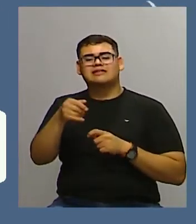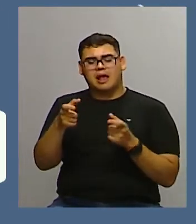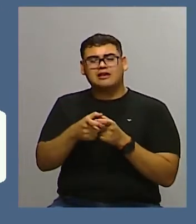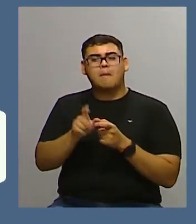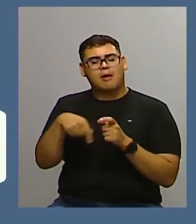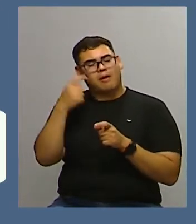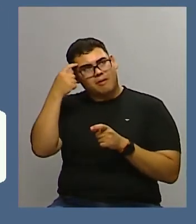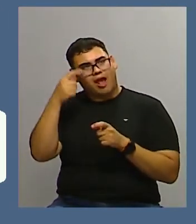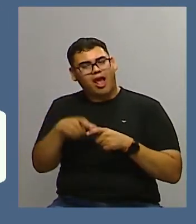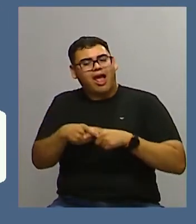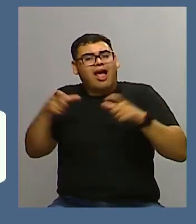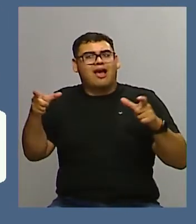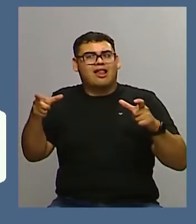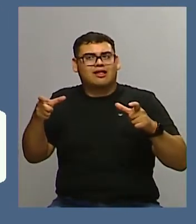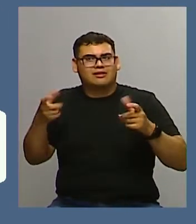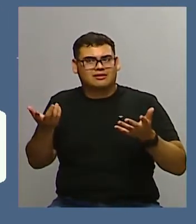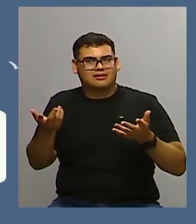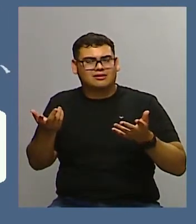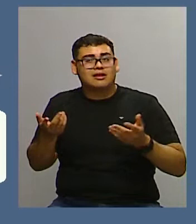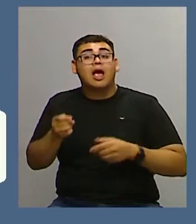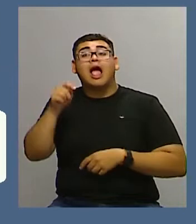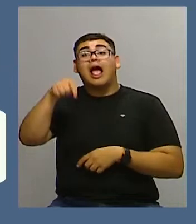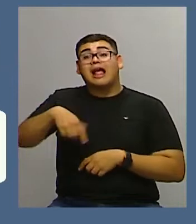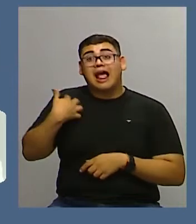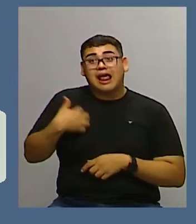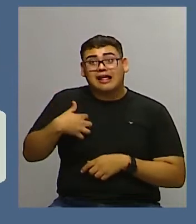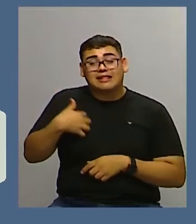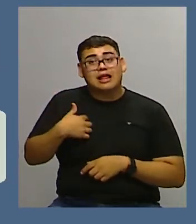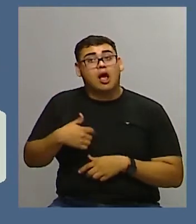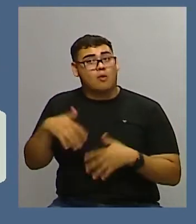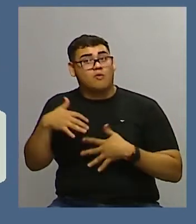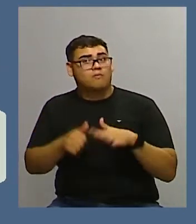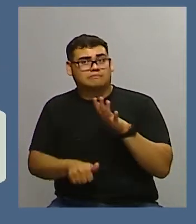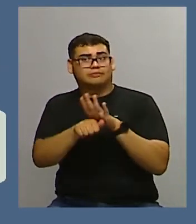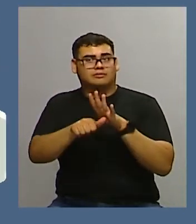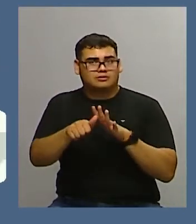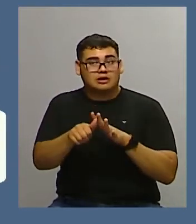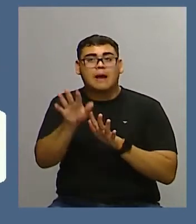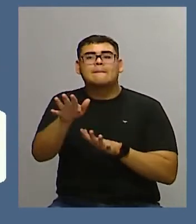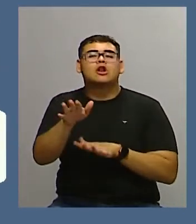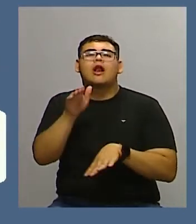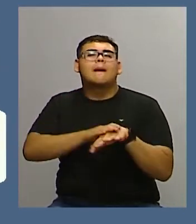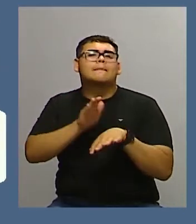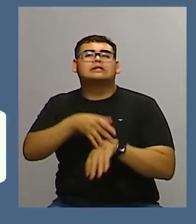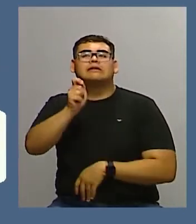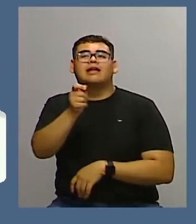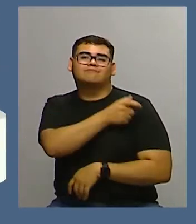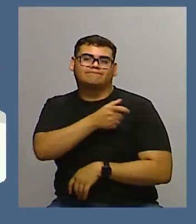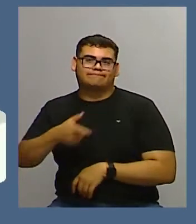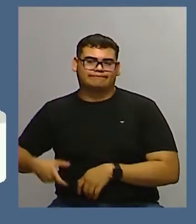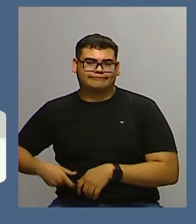que en nuestro país, que es un país federal y democrático, quien tiene ese rol fundamental es el Estado. Más allá que la ciudadanía